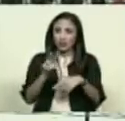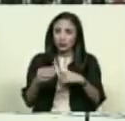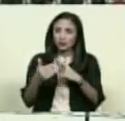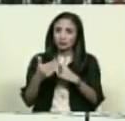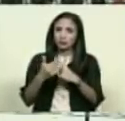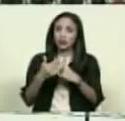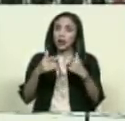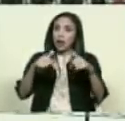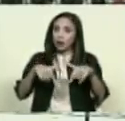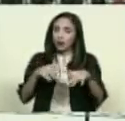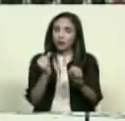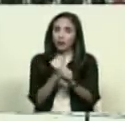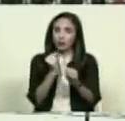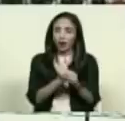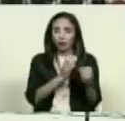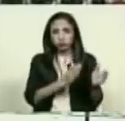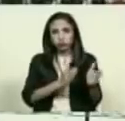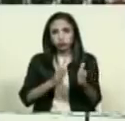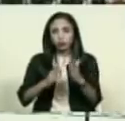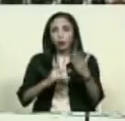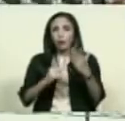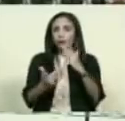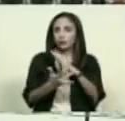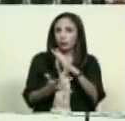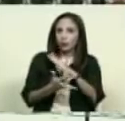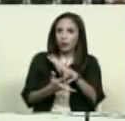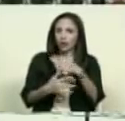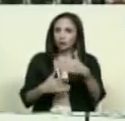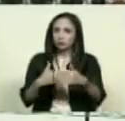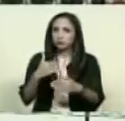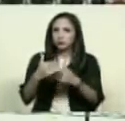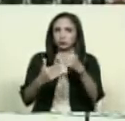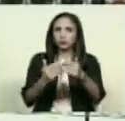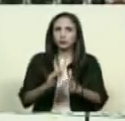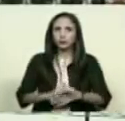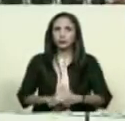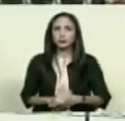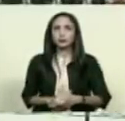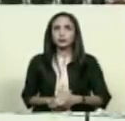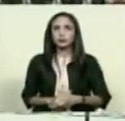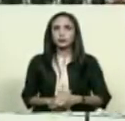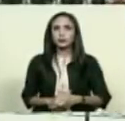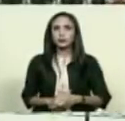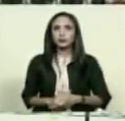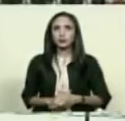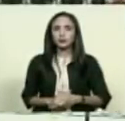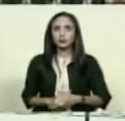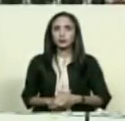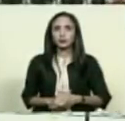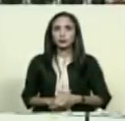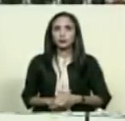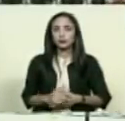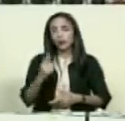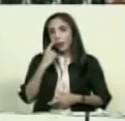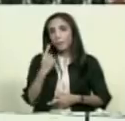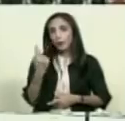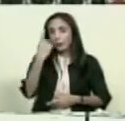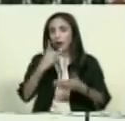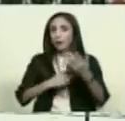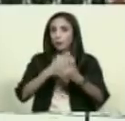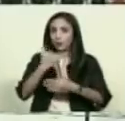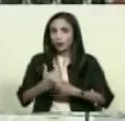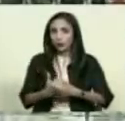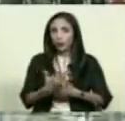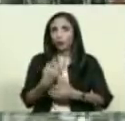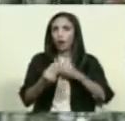en proyectos de tecnología que permiten salir adelante con esta política. El principal proyecto que tenemos acá es